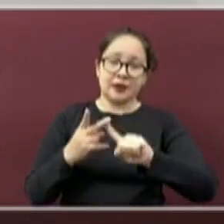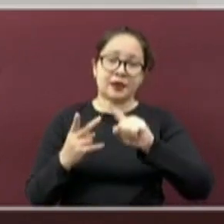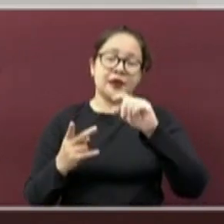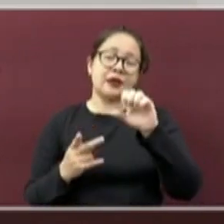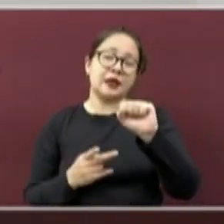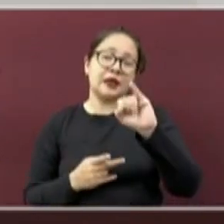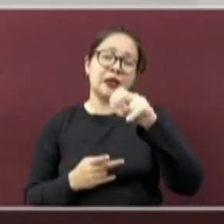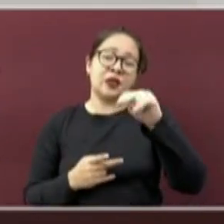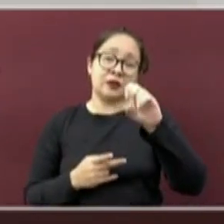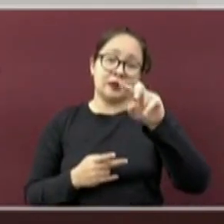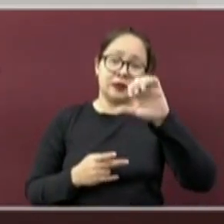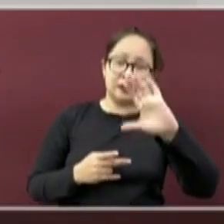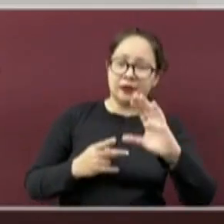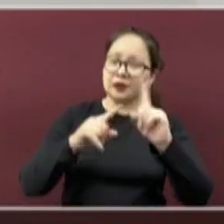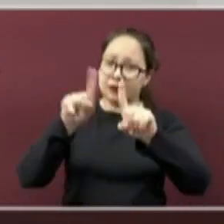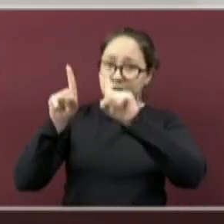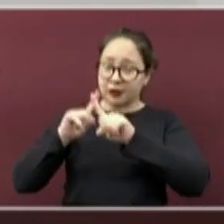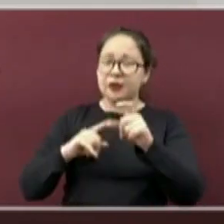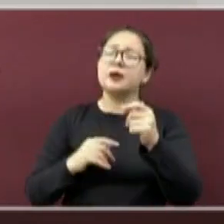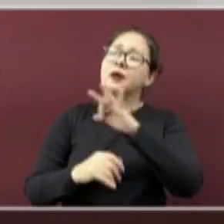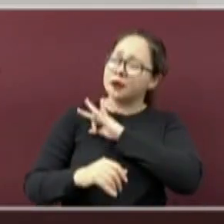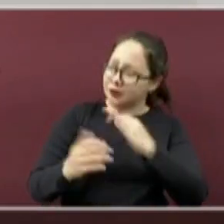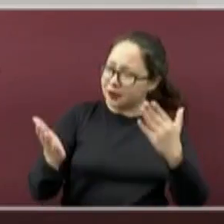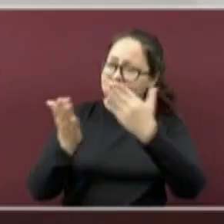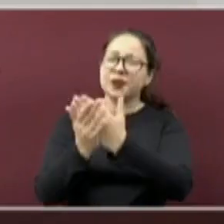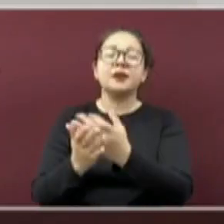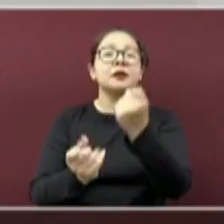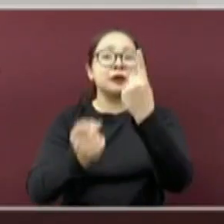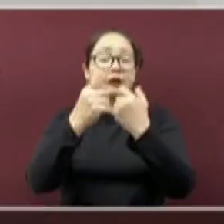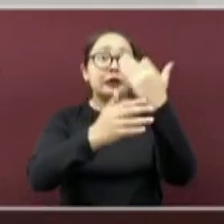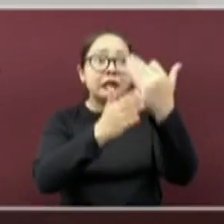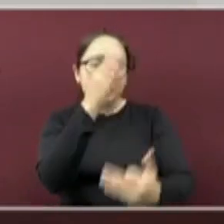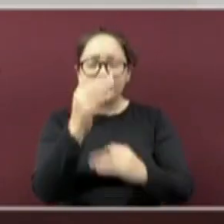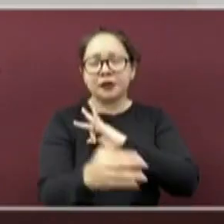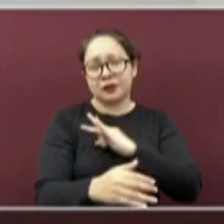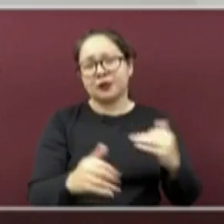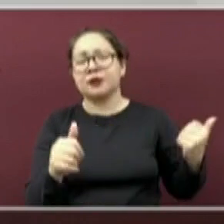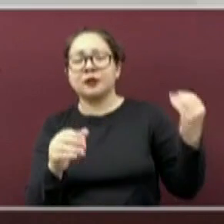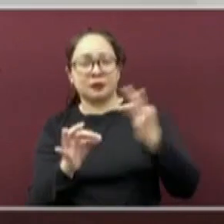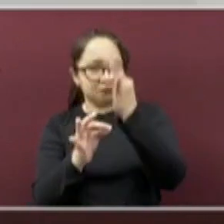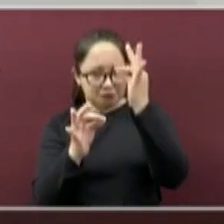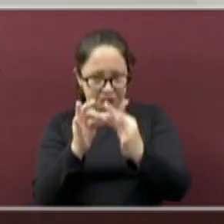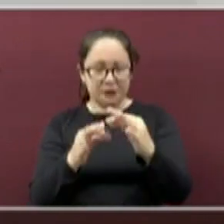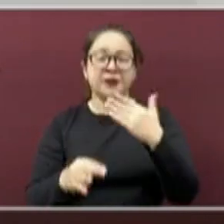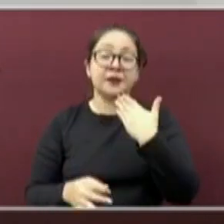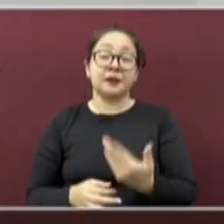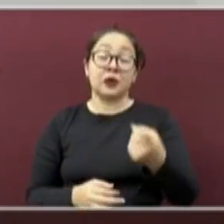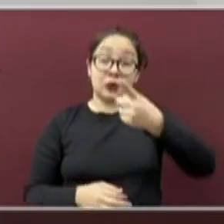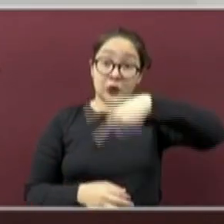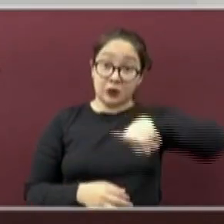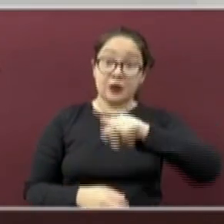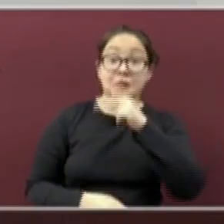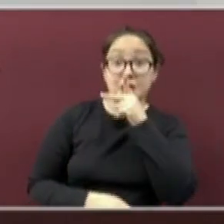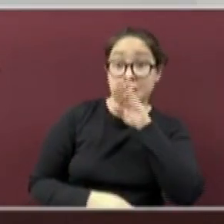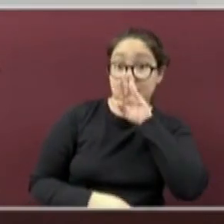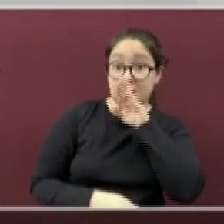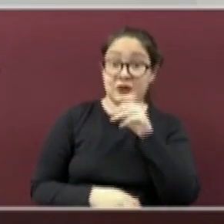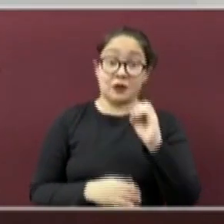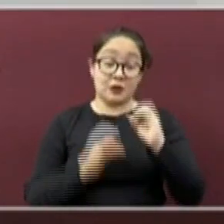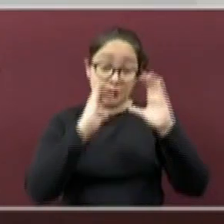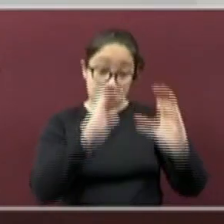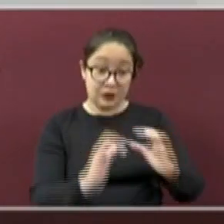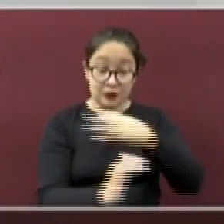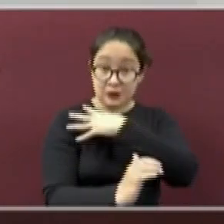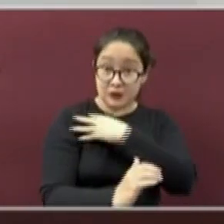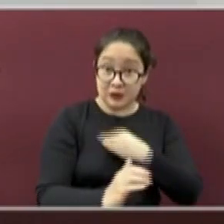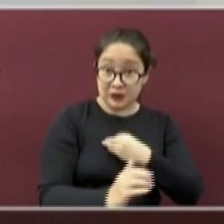aplicando las dosis faltante a aquellas personas con esquema incompleto. Ahora, si usted es padre, madre o tutor